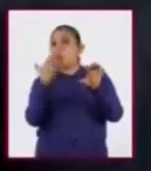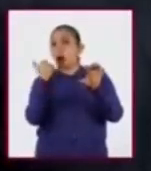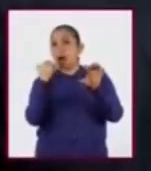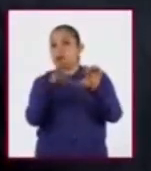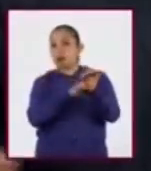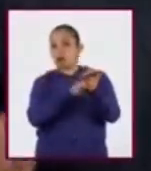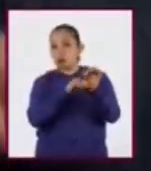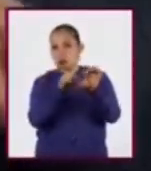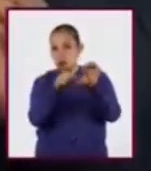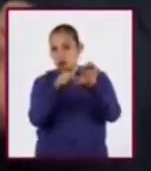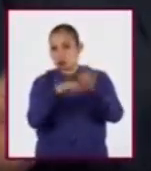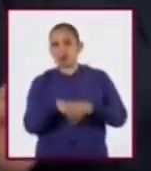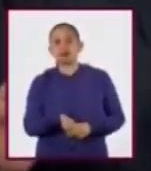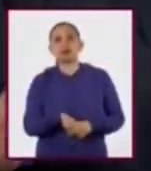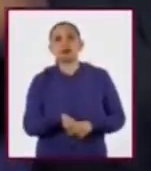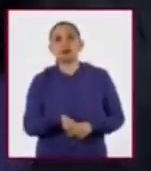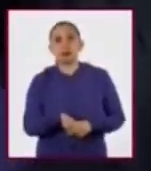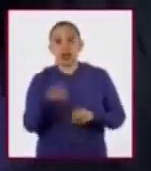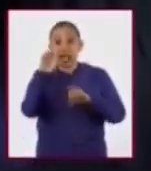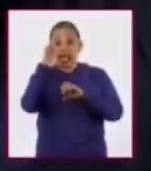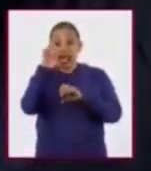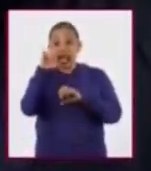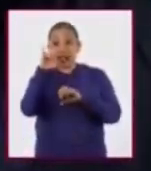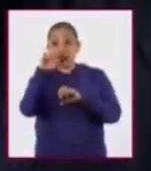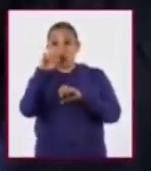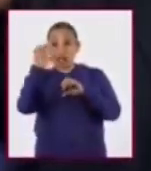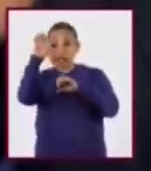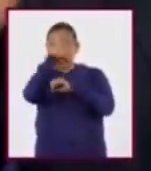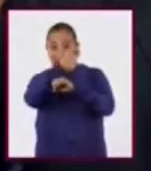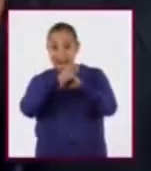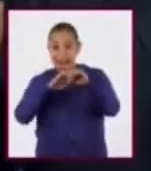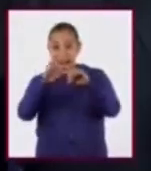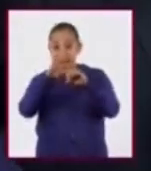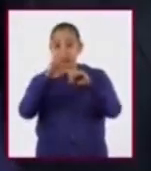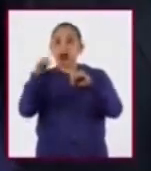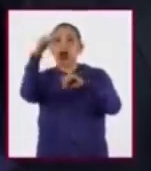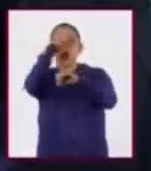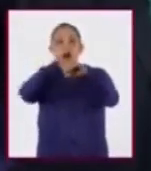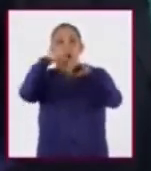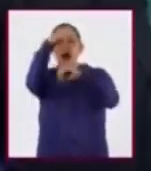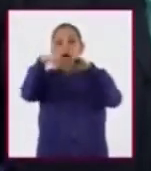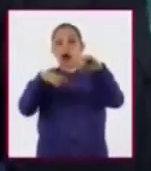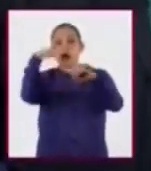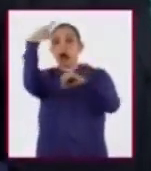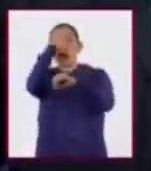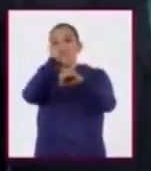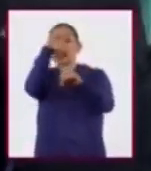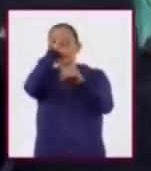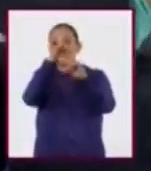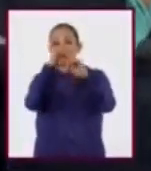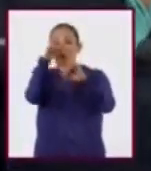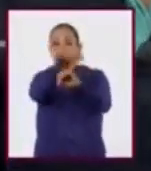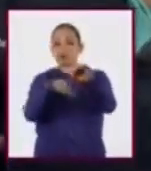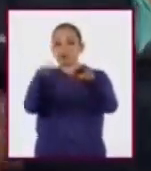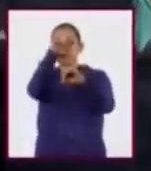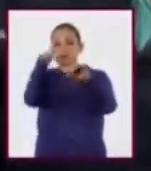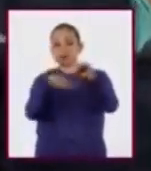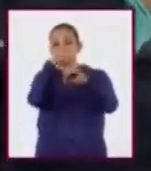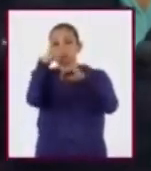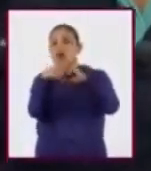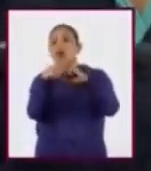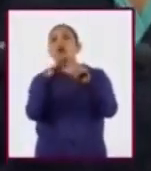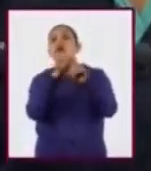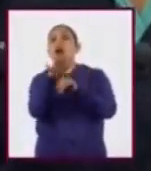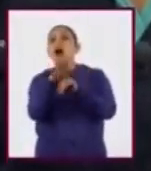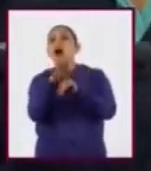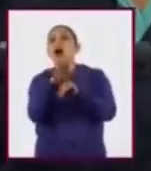carga eléctrica. Los electrones con carga negativa se mueven alrededor del núcleo. Entonces, ¿qué